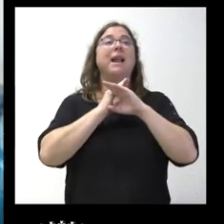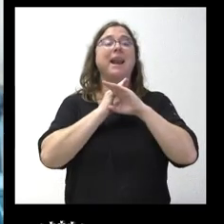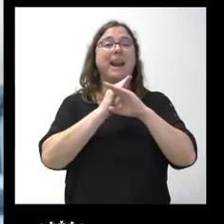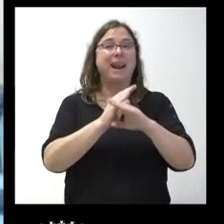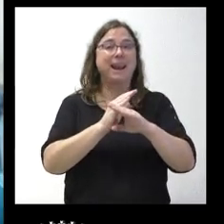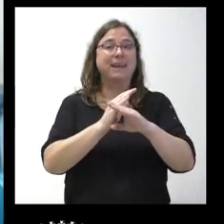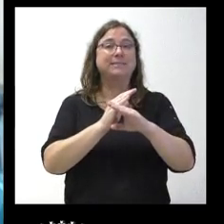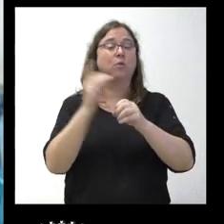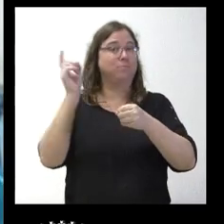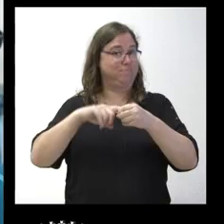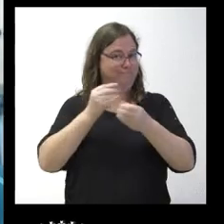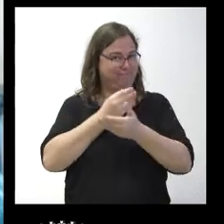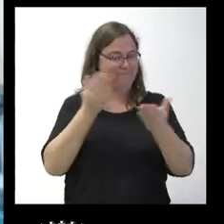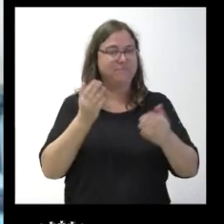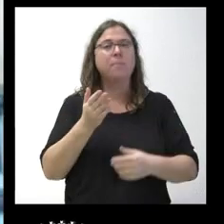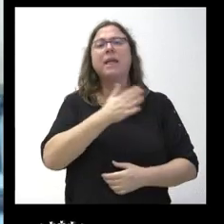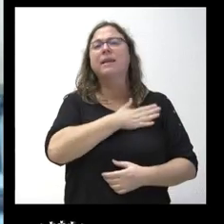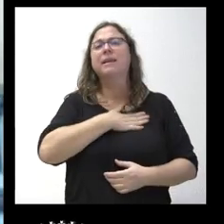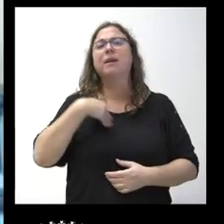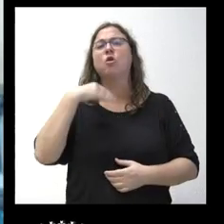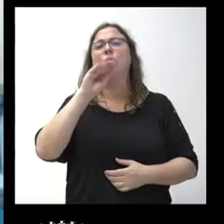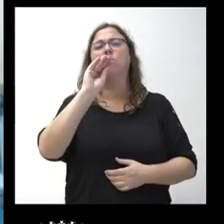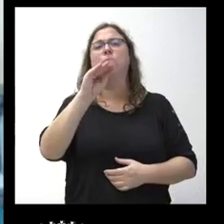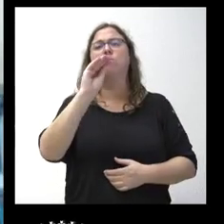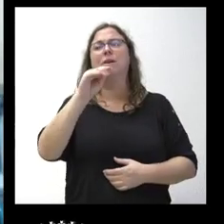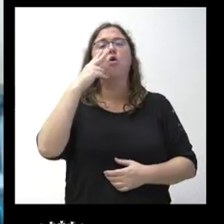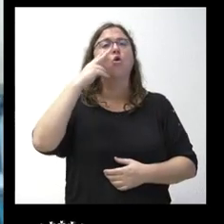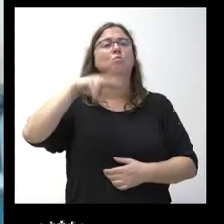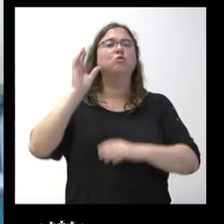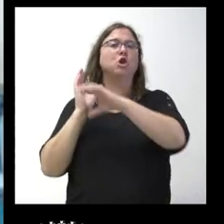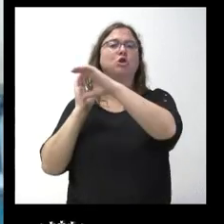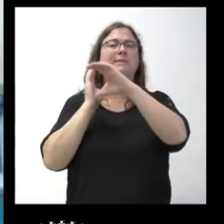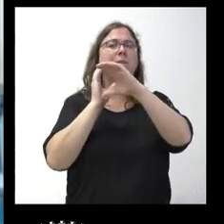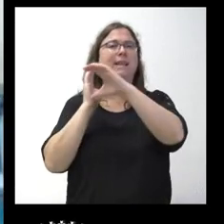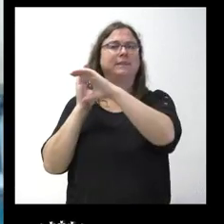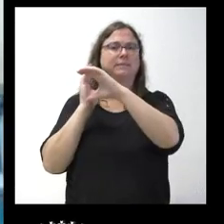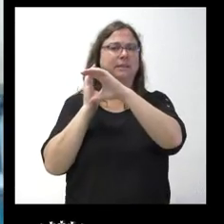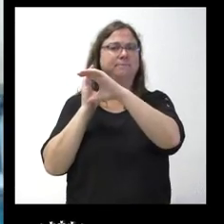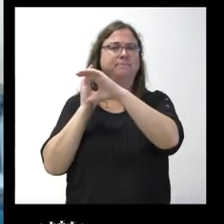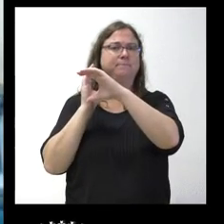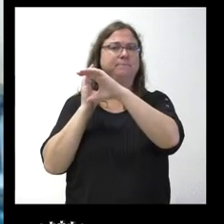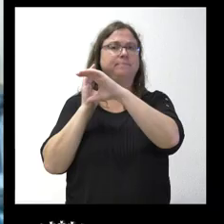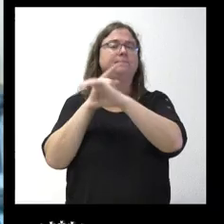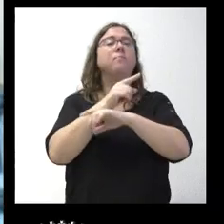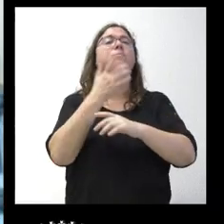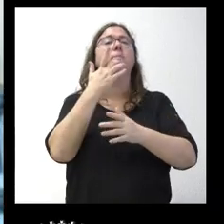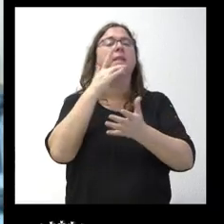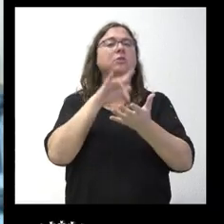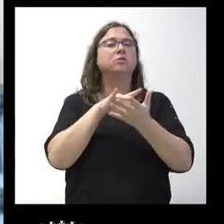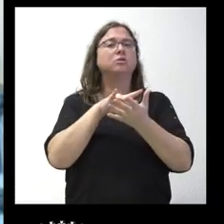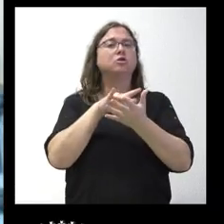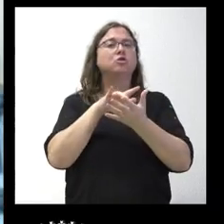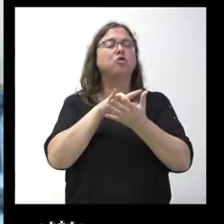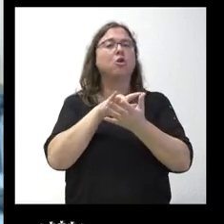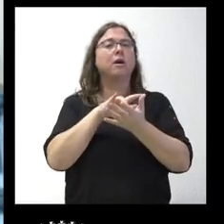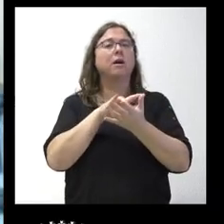de asistentes yo le quería preguntar por el museo de semana santa e está informando el el consejero